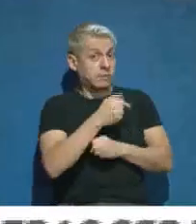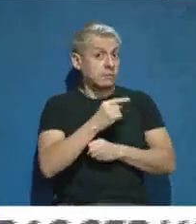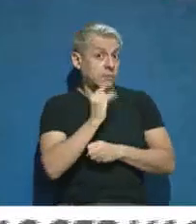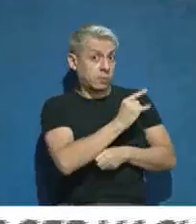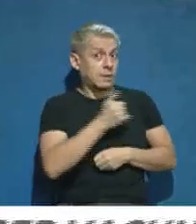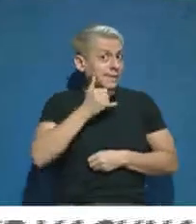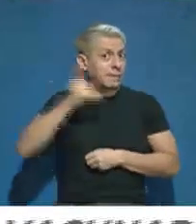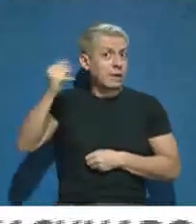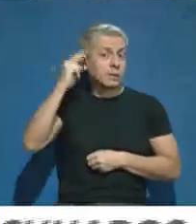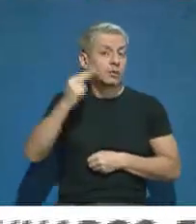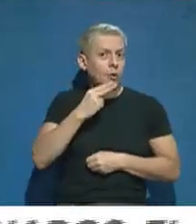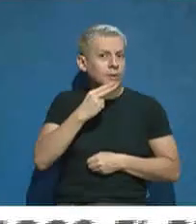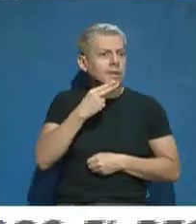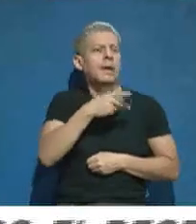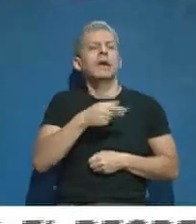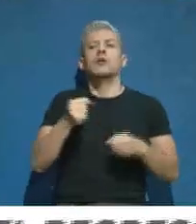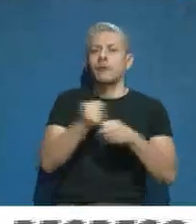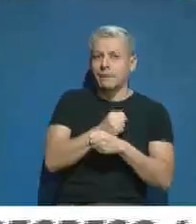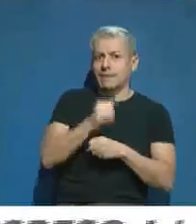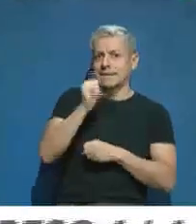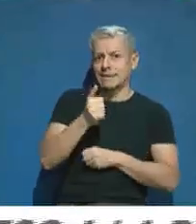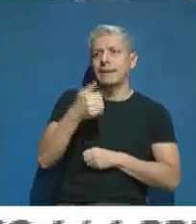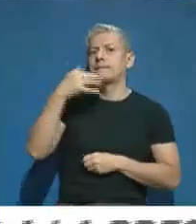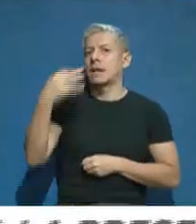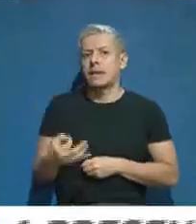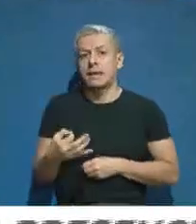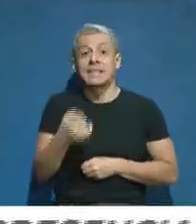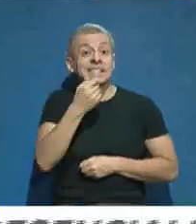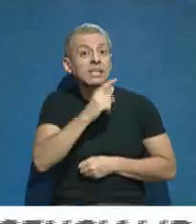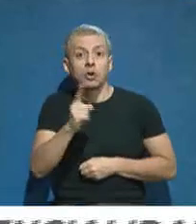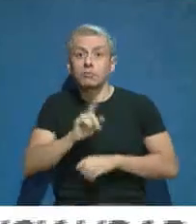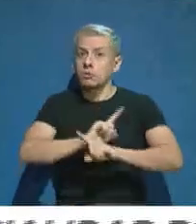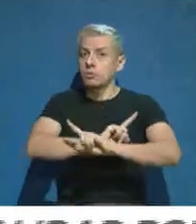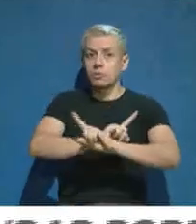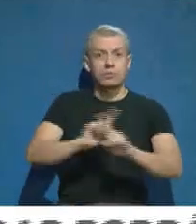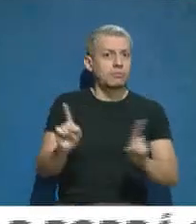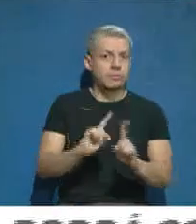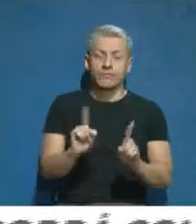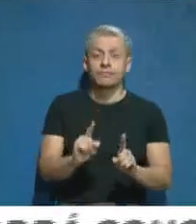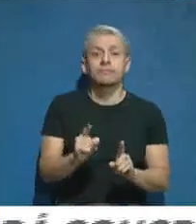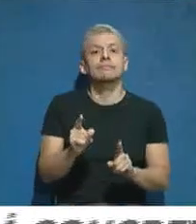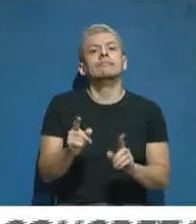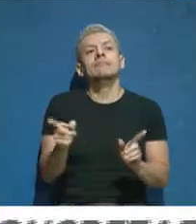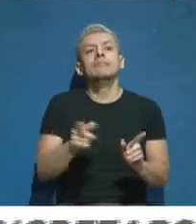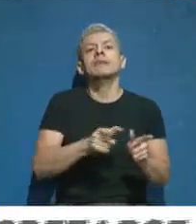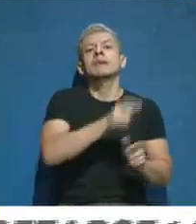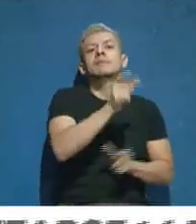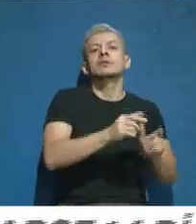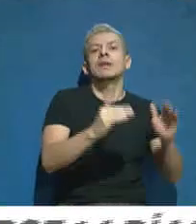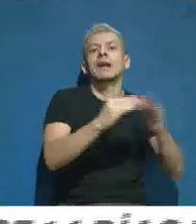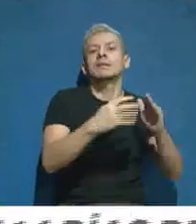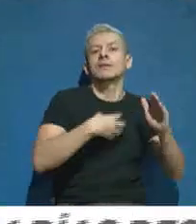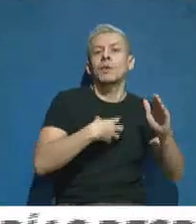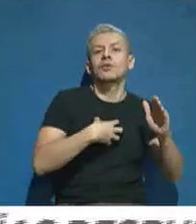tenga la certeza de que el operativo se está llevando adelante. Bien. Si no, no. El punto es ese, el abuso de confianza de las víctimas,